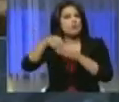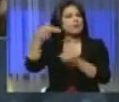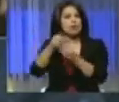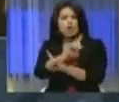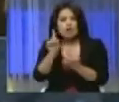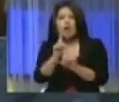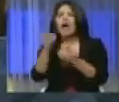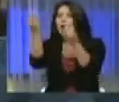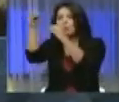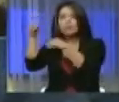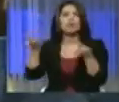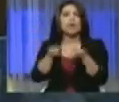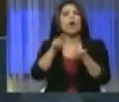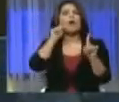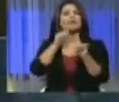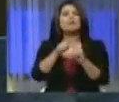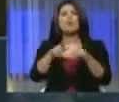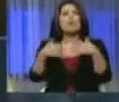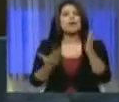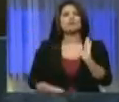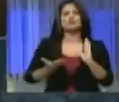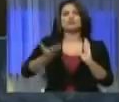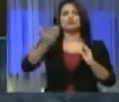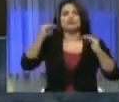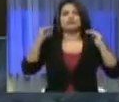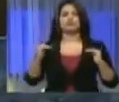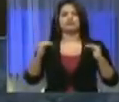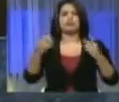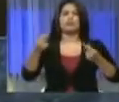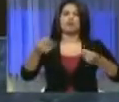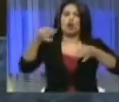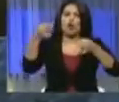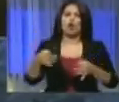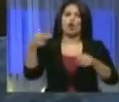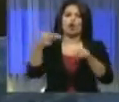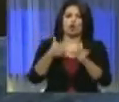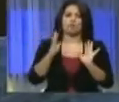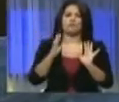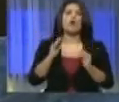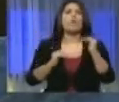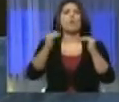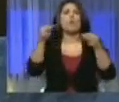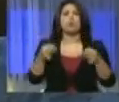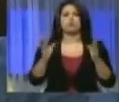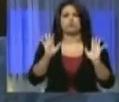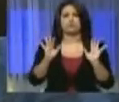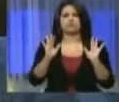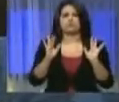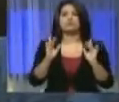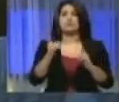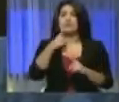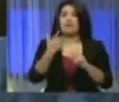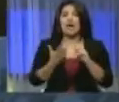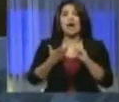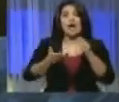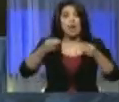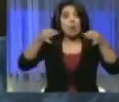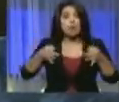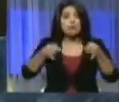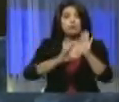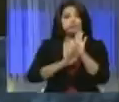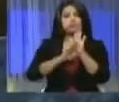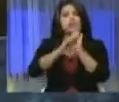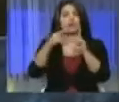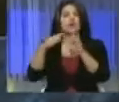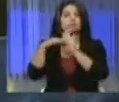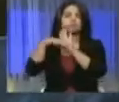el precio del petróleo y permita un precio justo, estable, a la alza, de manera equilibrada,